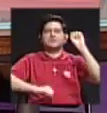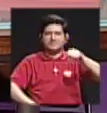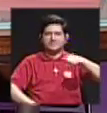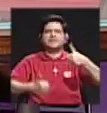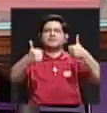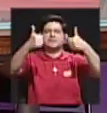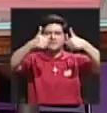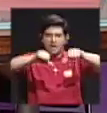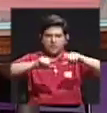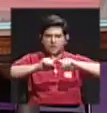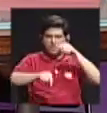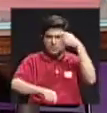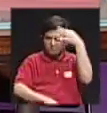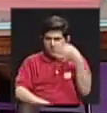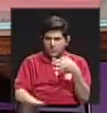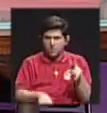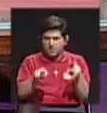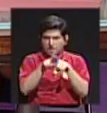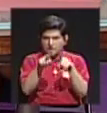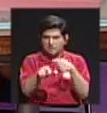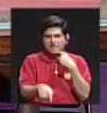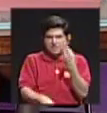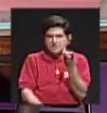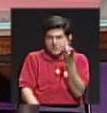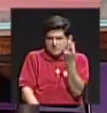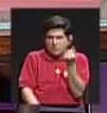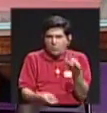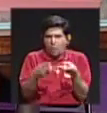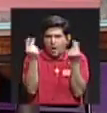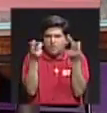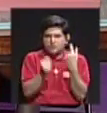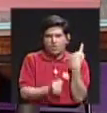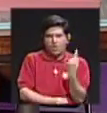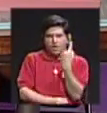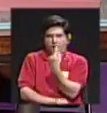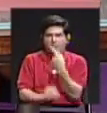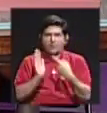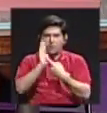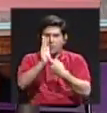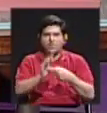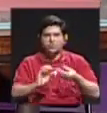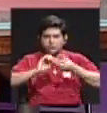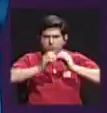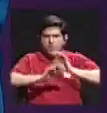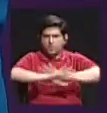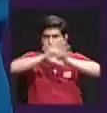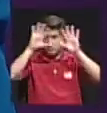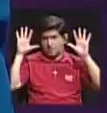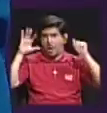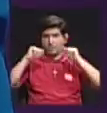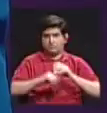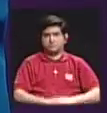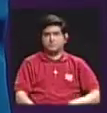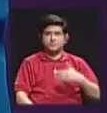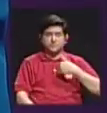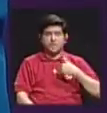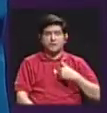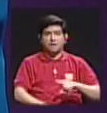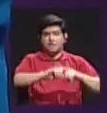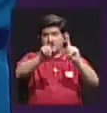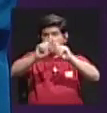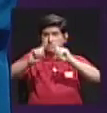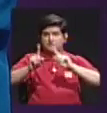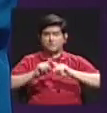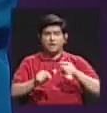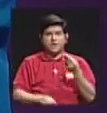acuerdo. Pero ¿no le parece a usted que debería decirse cuánto se gastó en cada uno y presentar las cuentas claras? Bueno, tenemos una gran